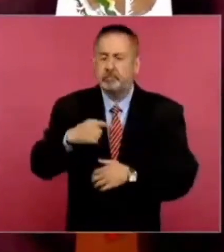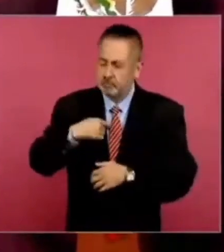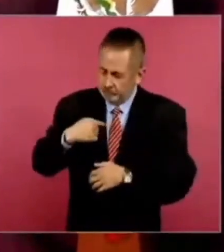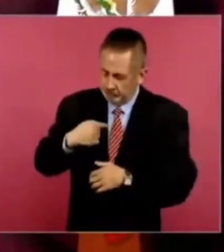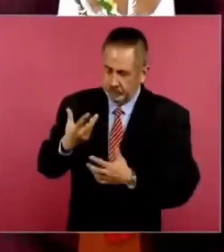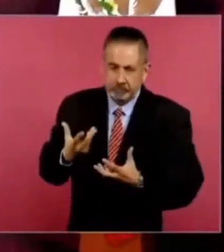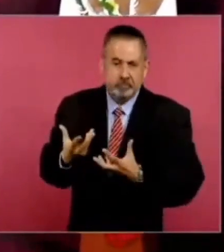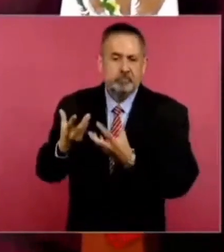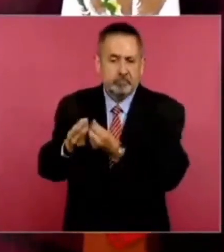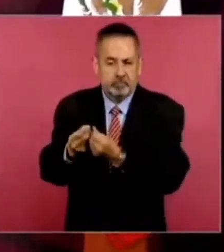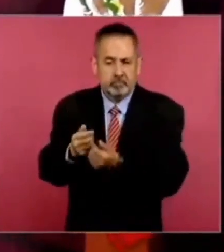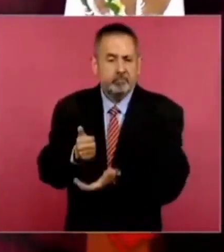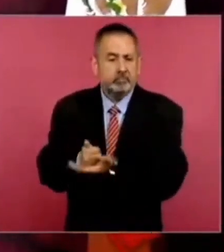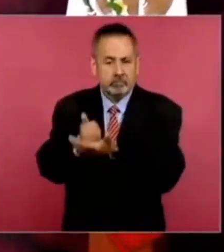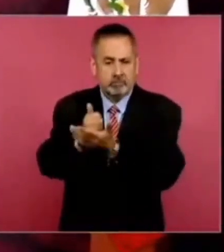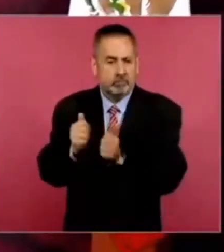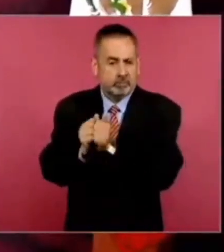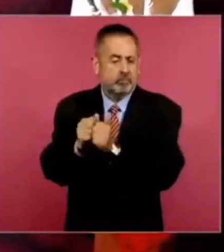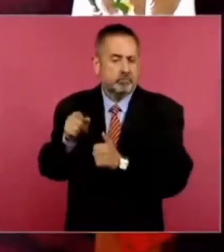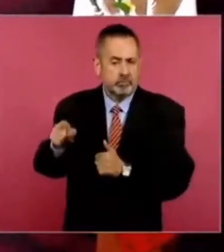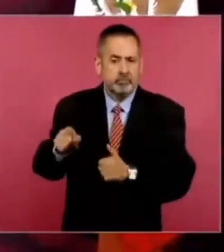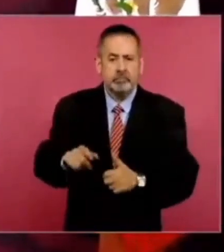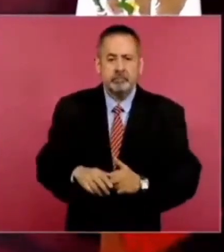nosotros estamos ayudando.